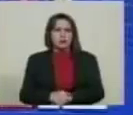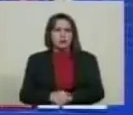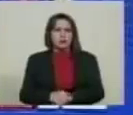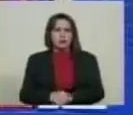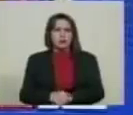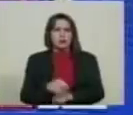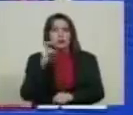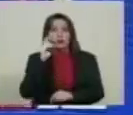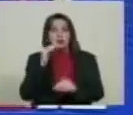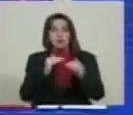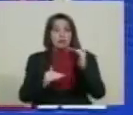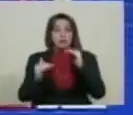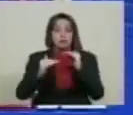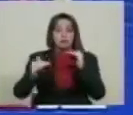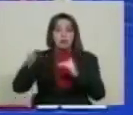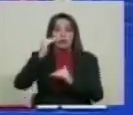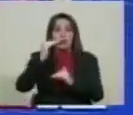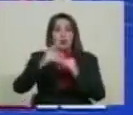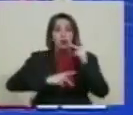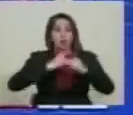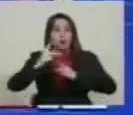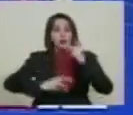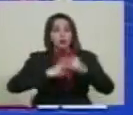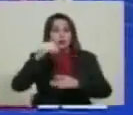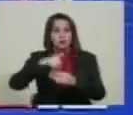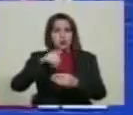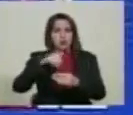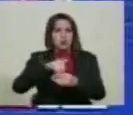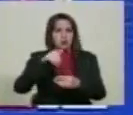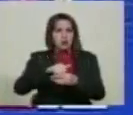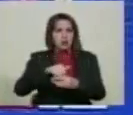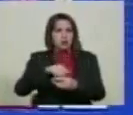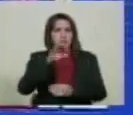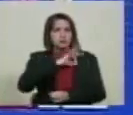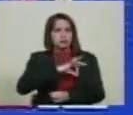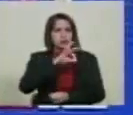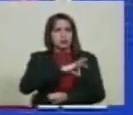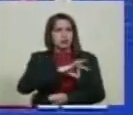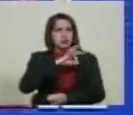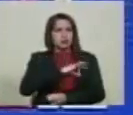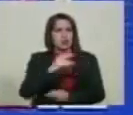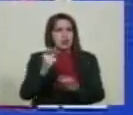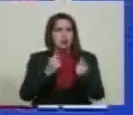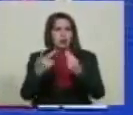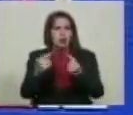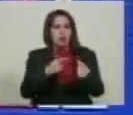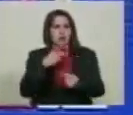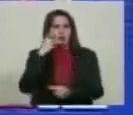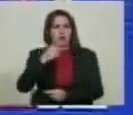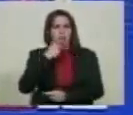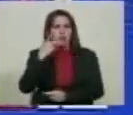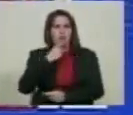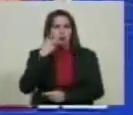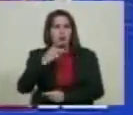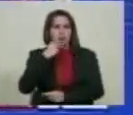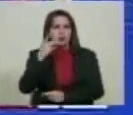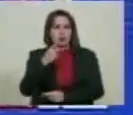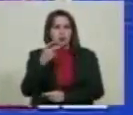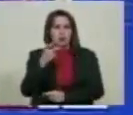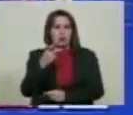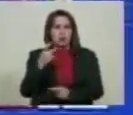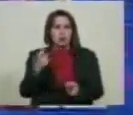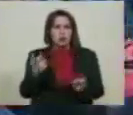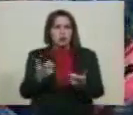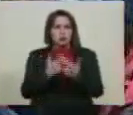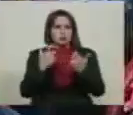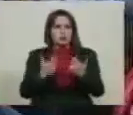y más allá de los procesos electorales, en los procesos sociales, económicos, políticos que nos ha tocado enfrentar todos estos años.